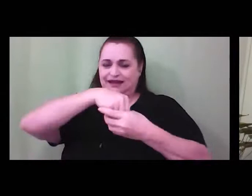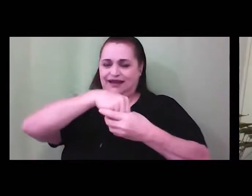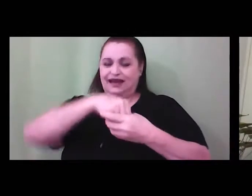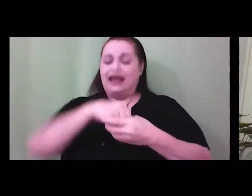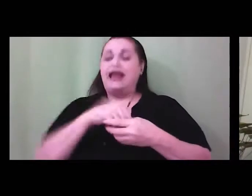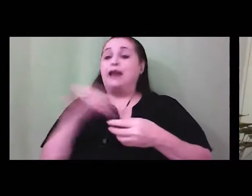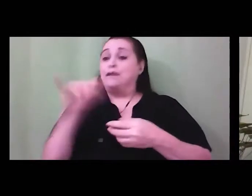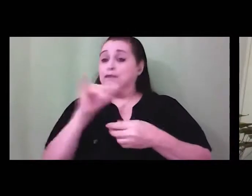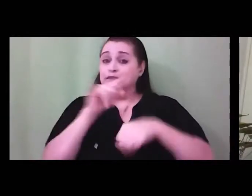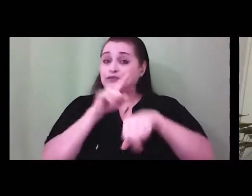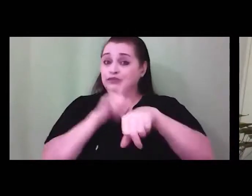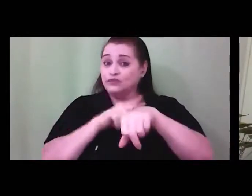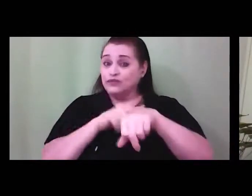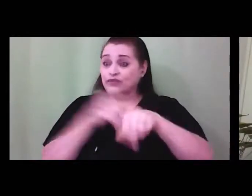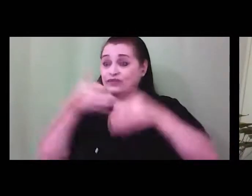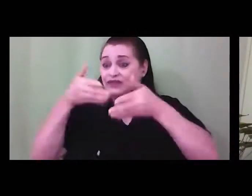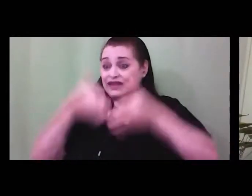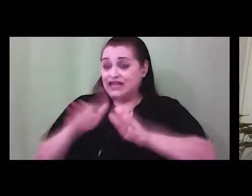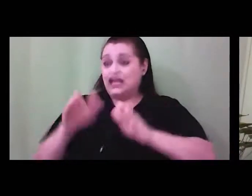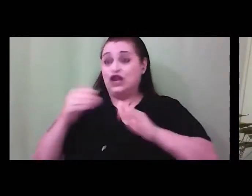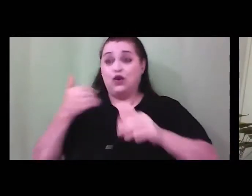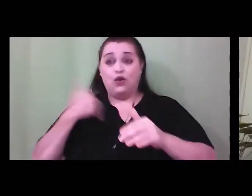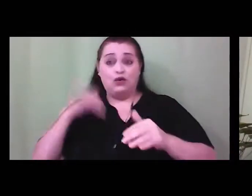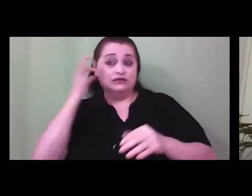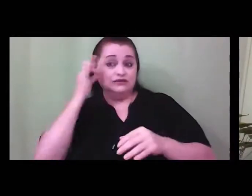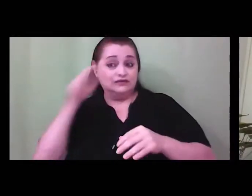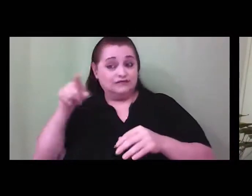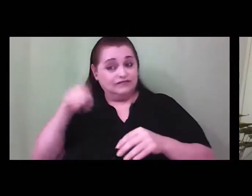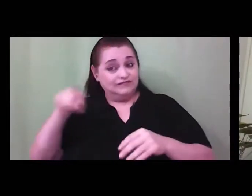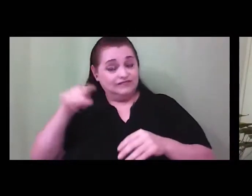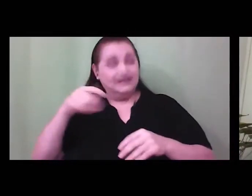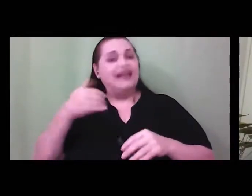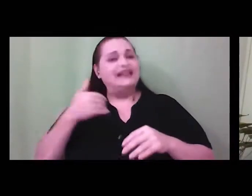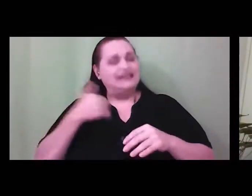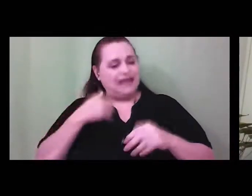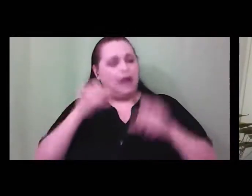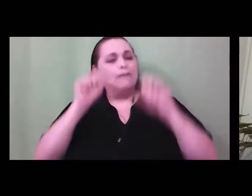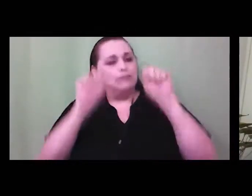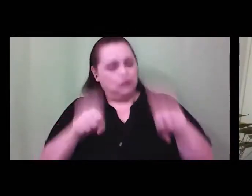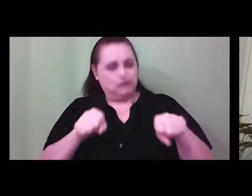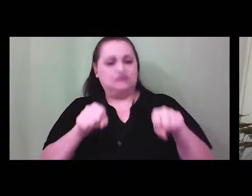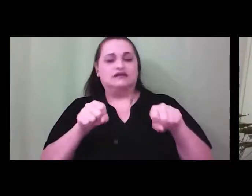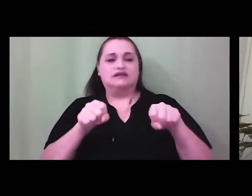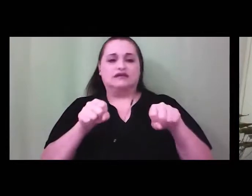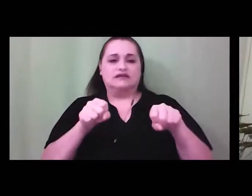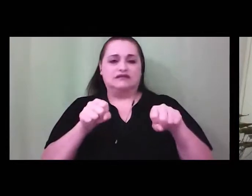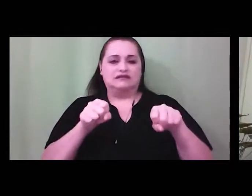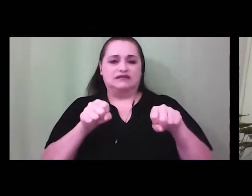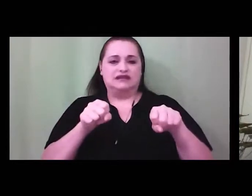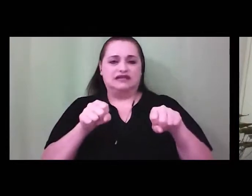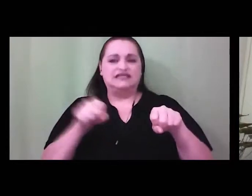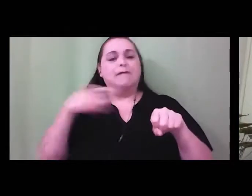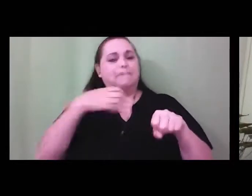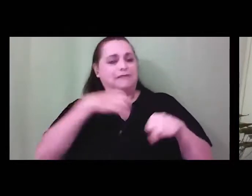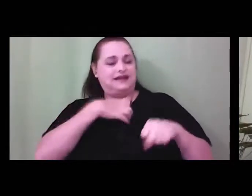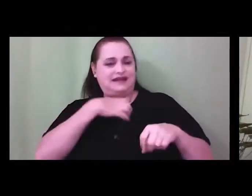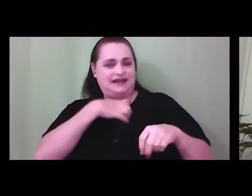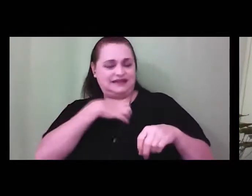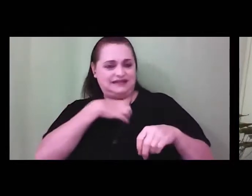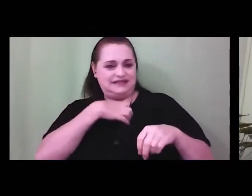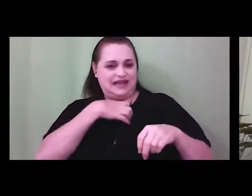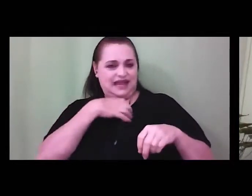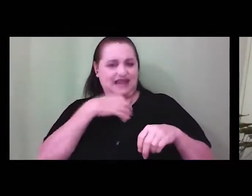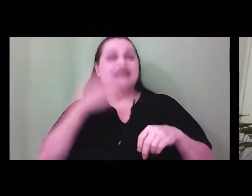vez sus hijas e hijos tengan esas posibilidades de ser y de pertenecer,